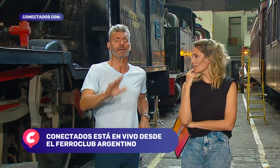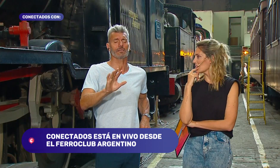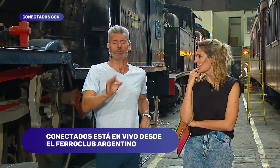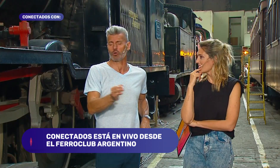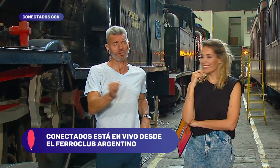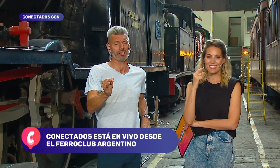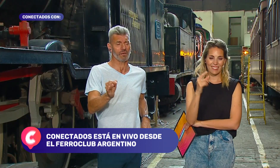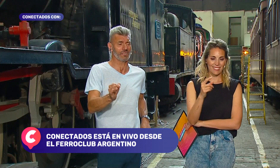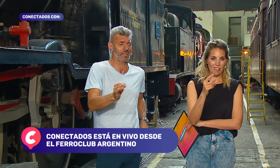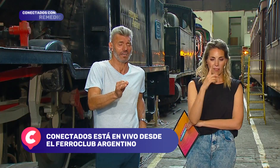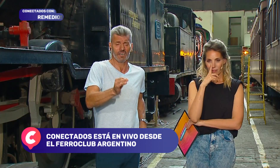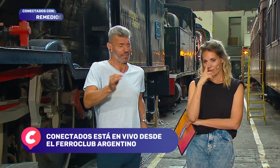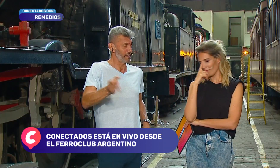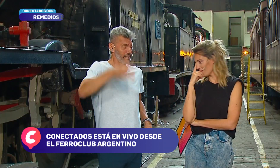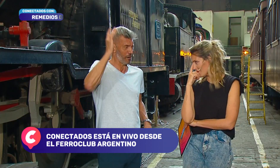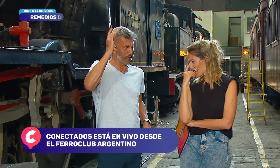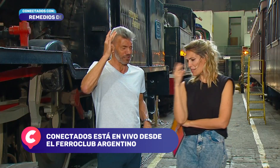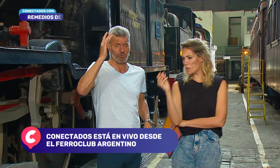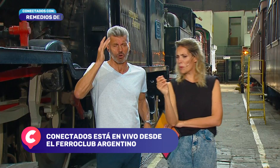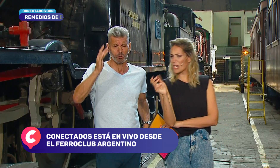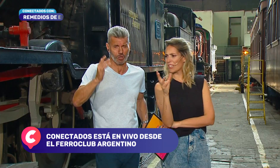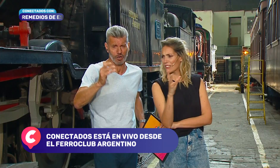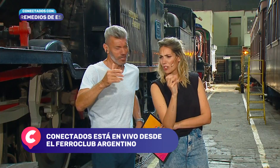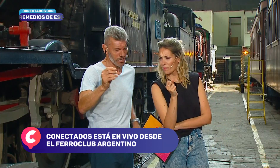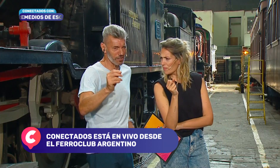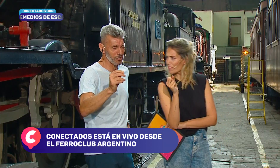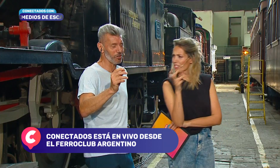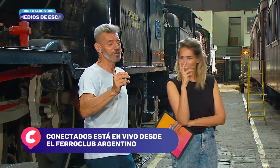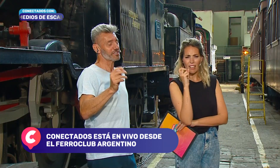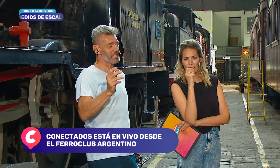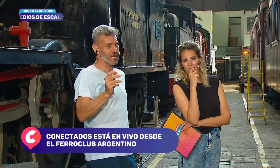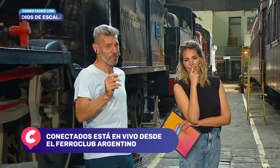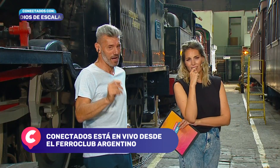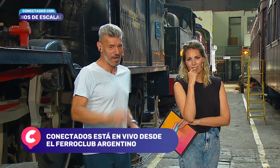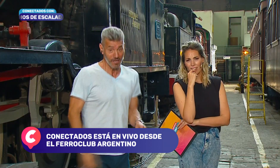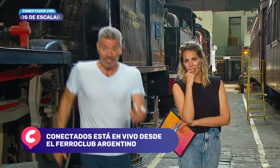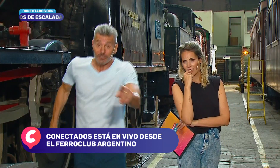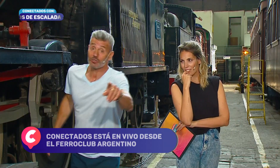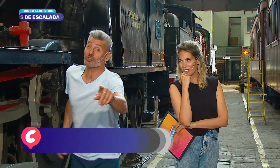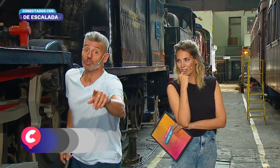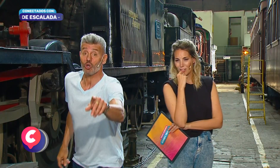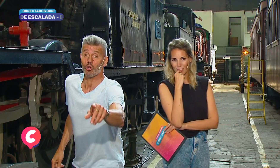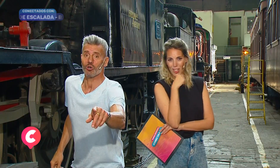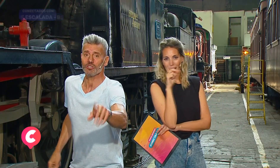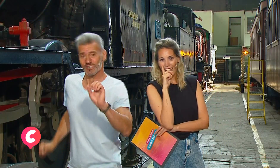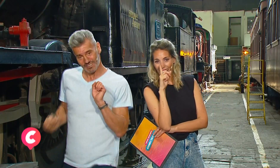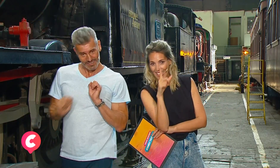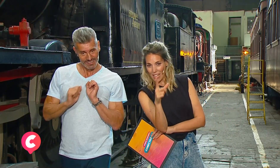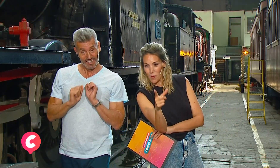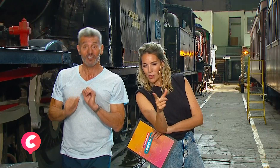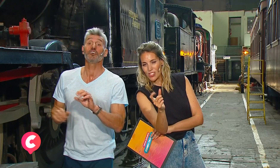este éxito que humildemente, diría un antiguo conductor, chiquitito se llama